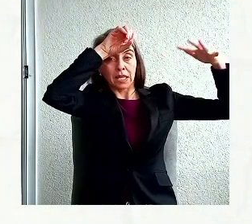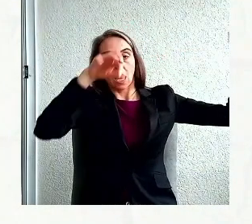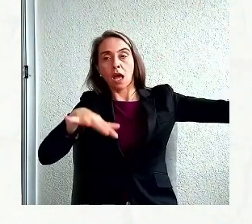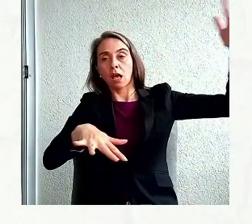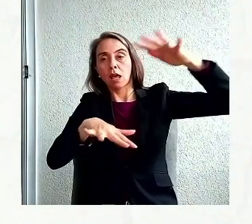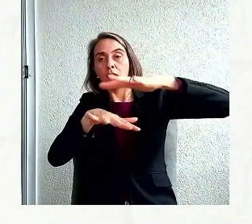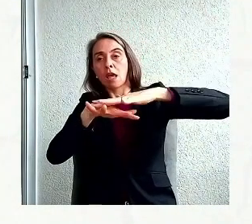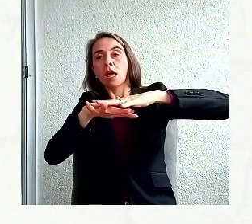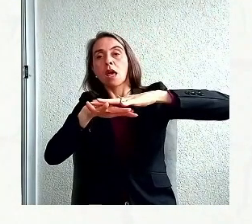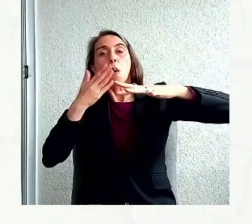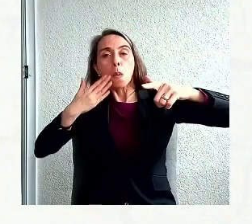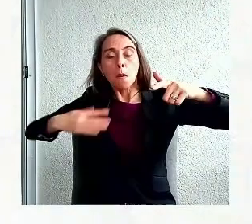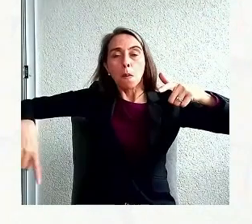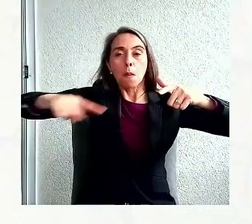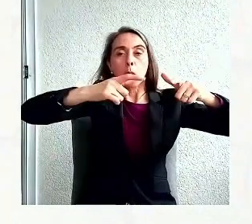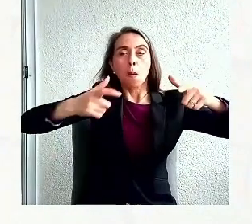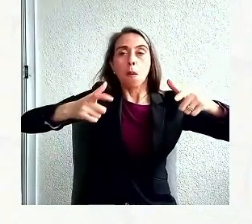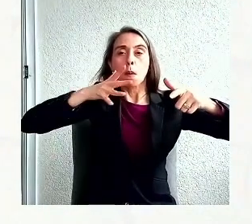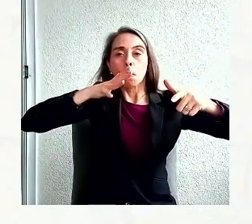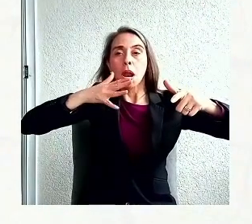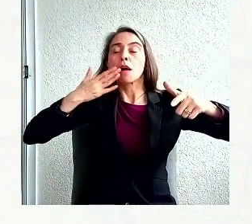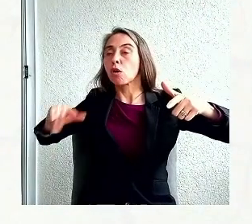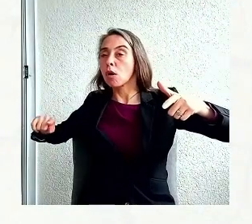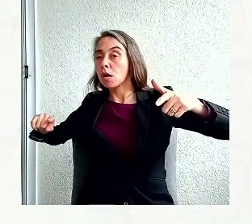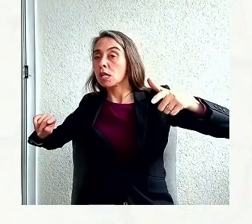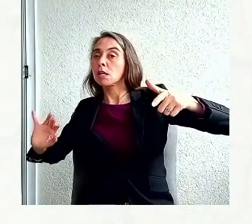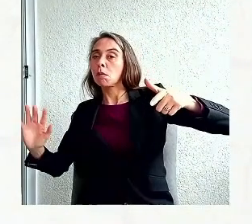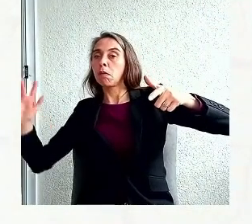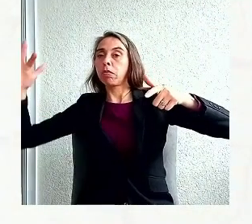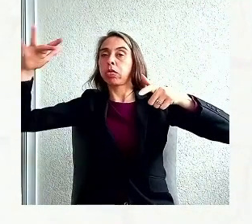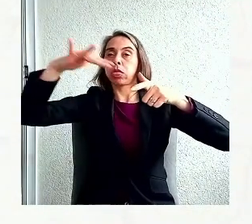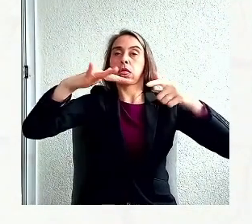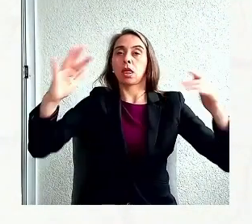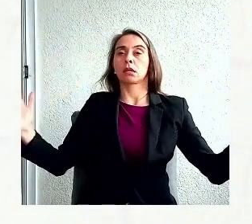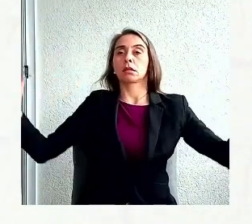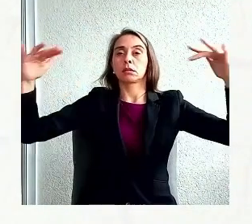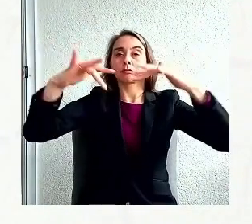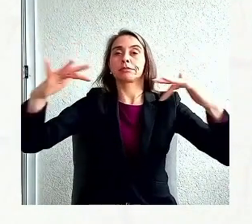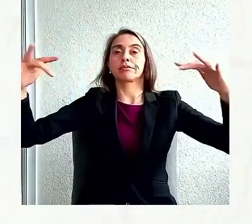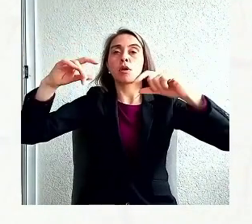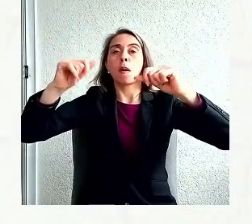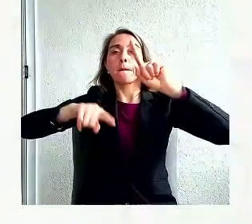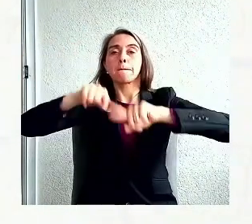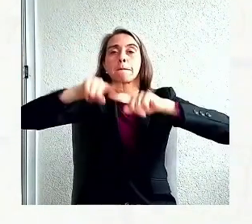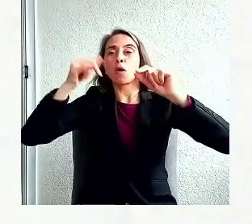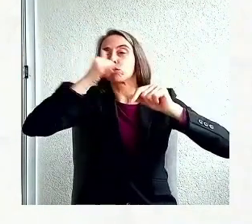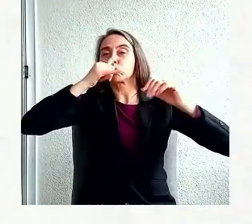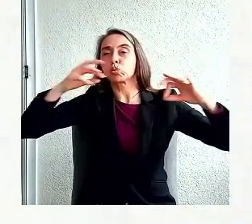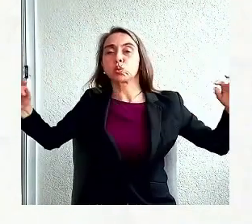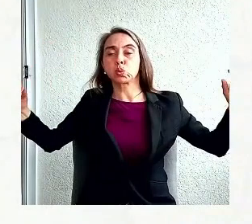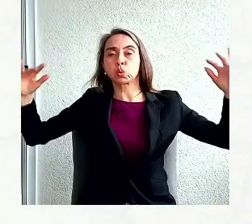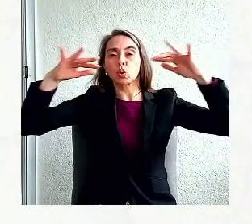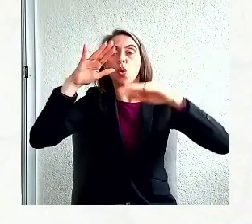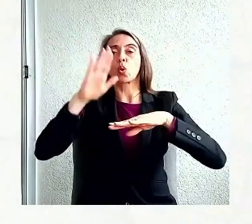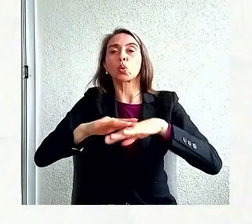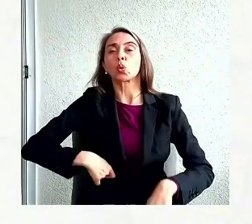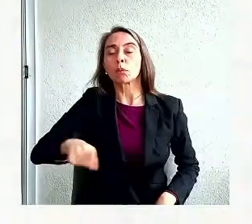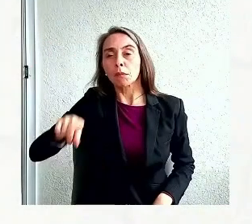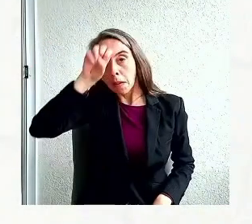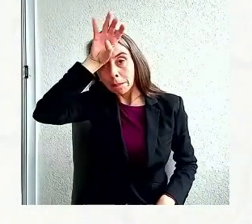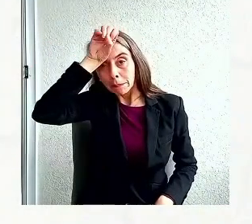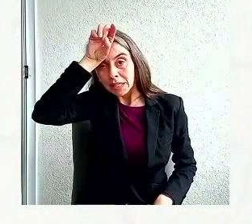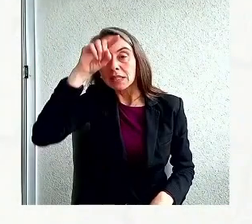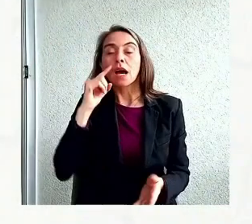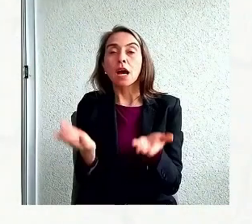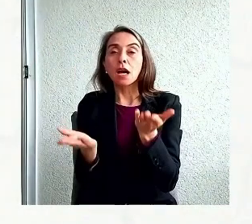hicimos una comparación entre el glaciar Olivares Alfa, que ya lo he mencionado, ¿cierto? Un glaciar que ha perdido 69% de su masa en los últimos 64